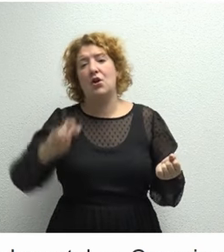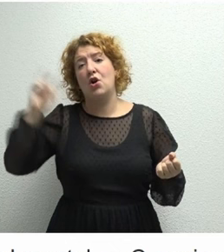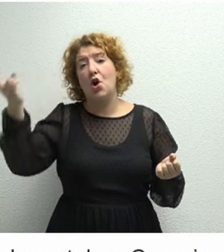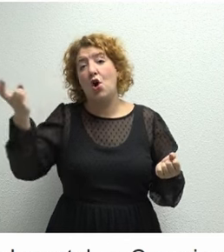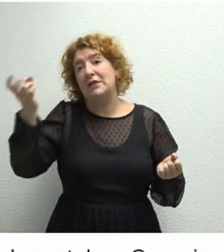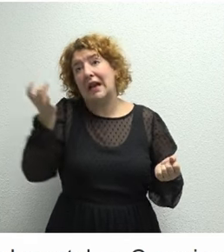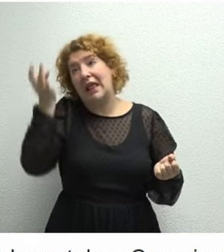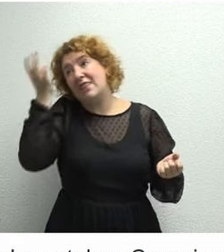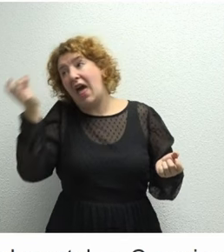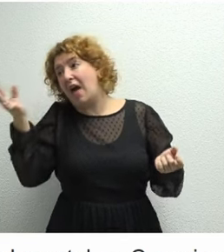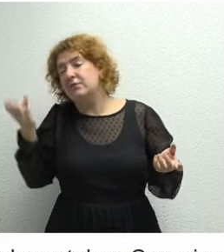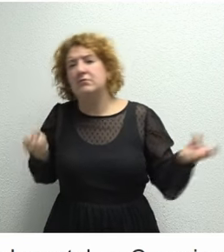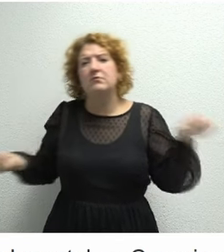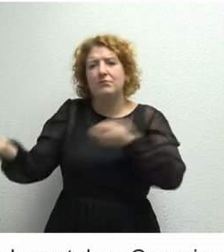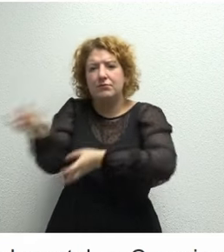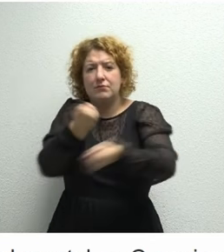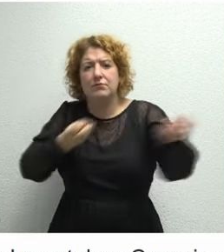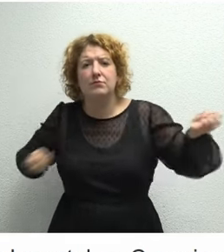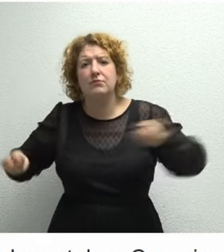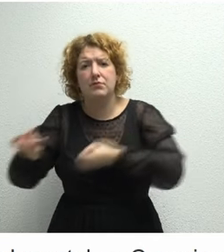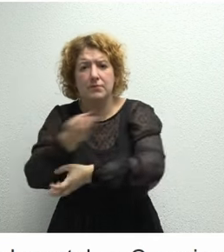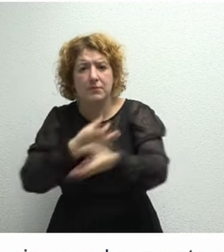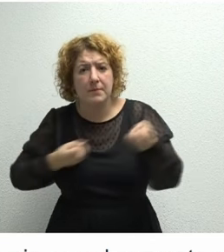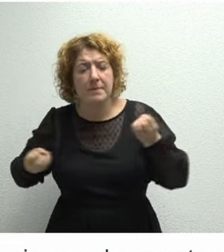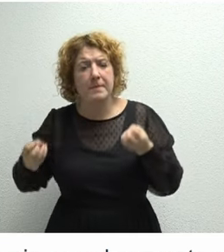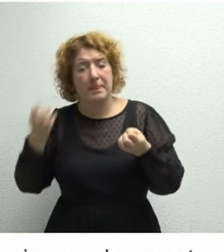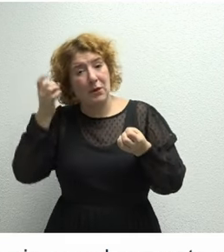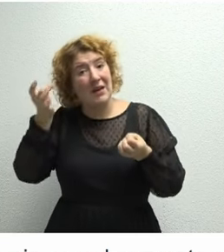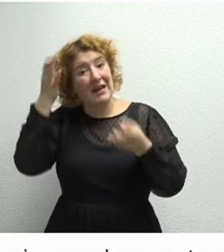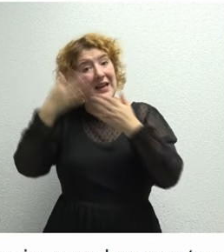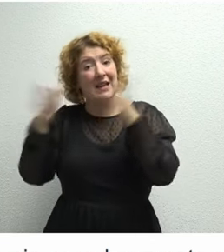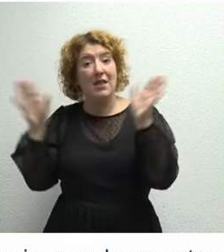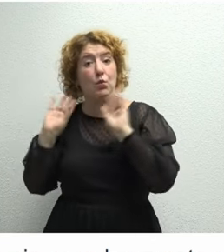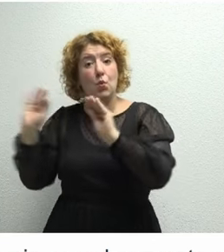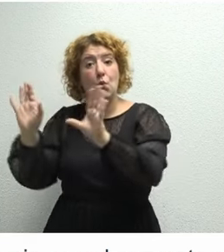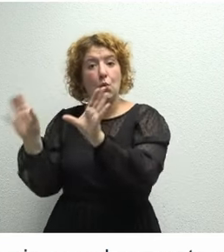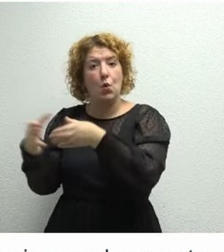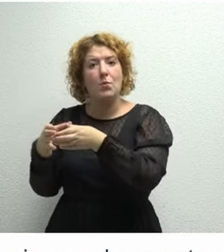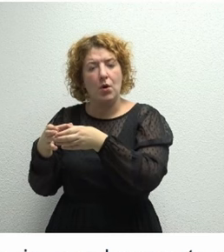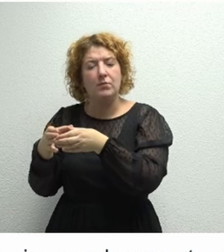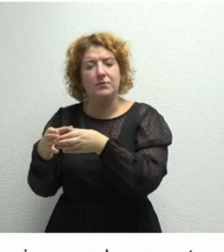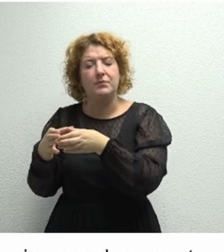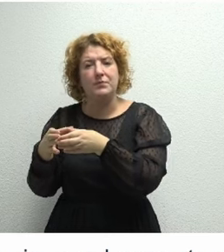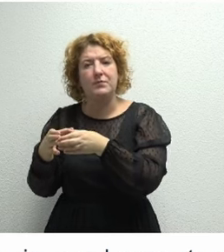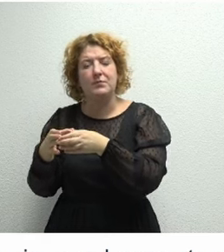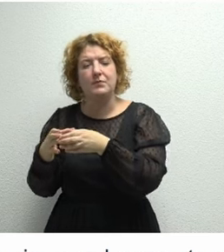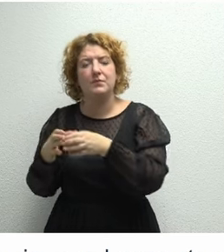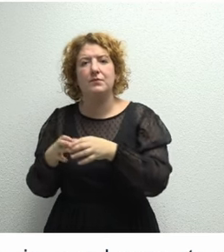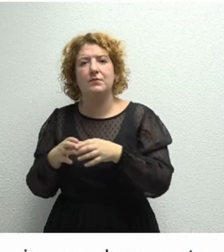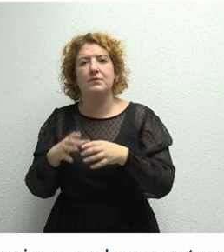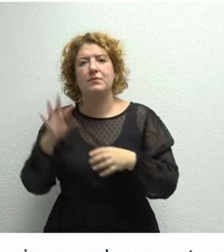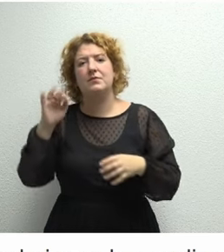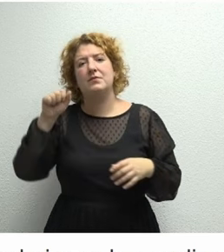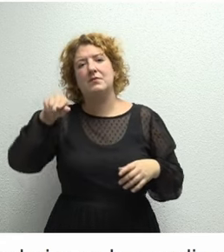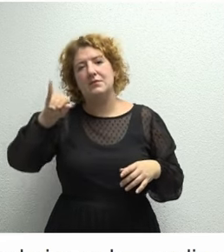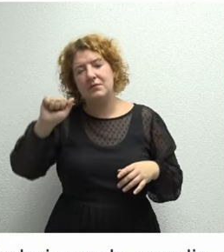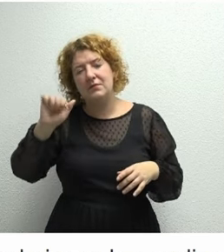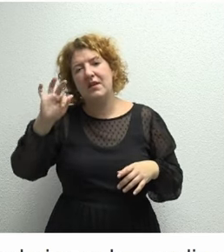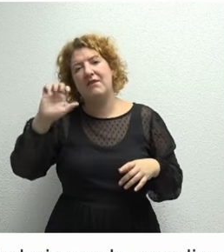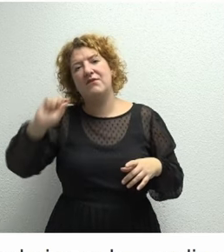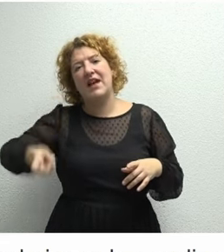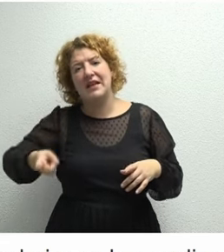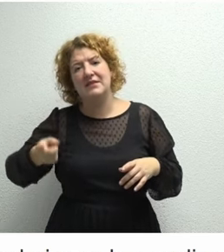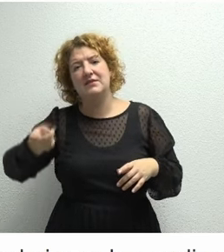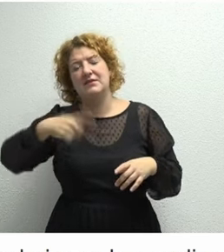otras ideas ahí cogimos eh la iniciativa de este grupo en el que estaban también Tania y Félix para empezar a